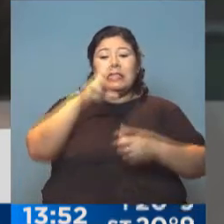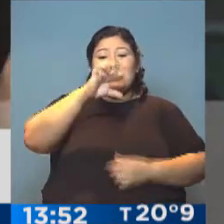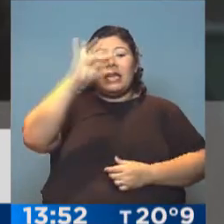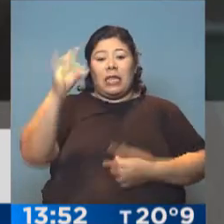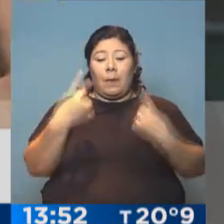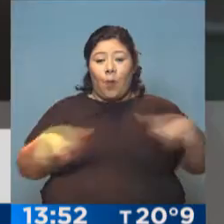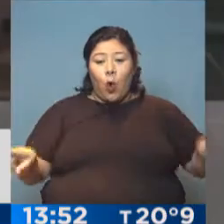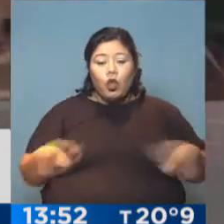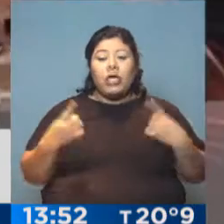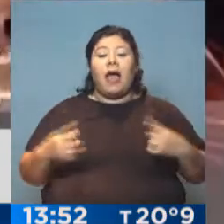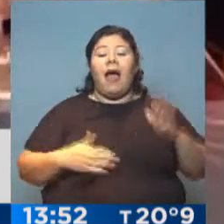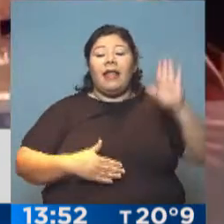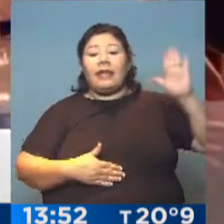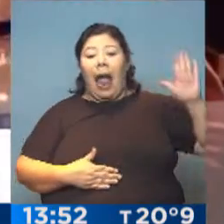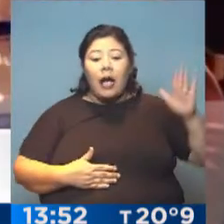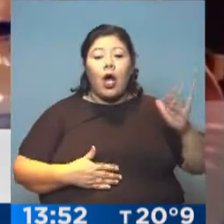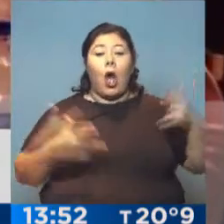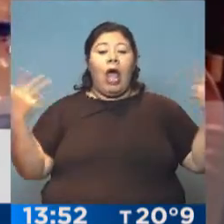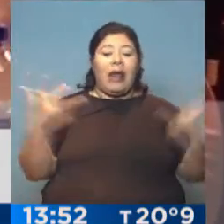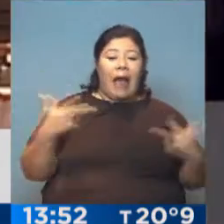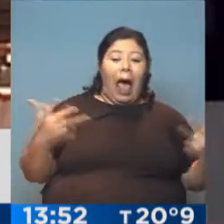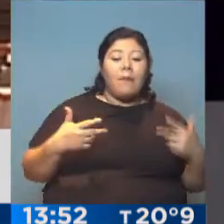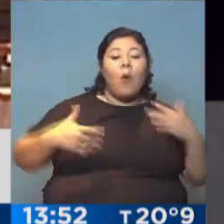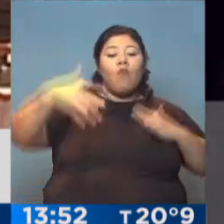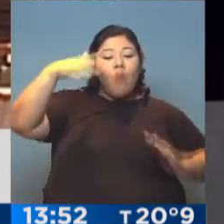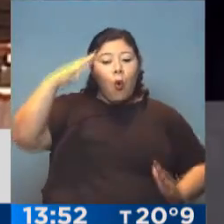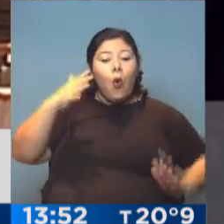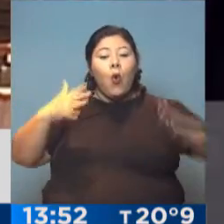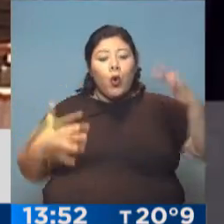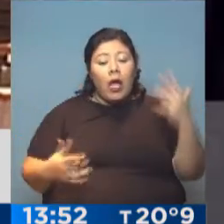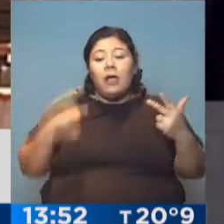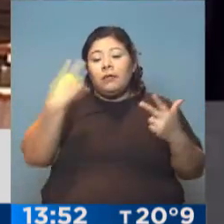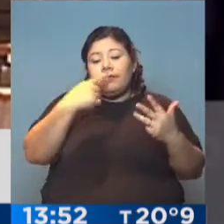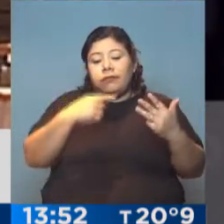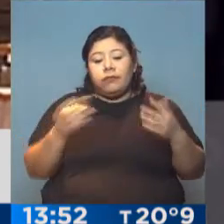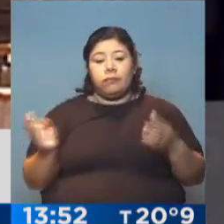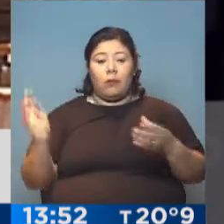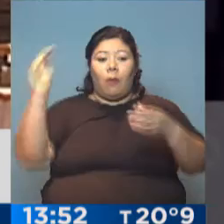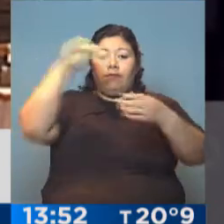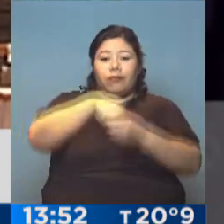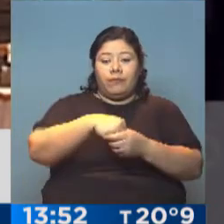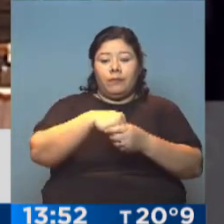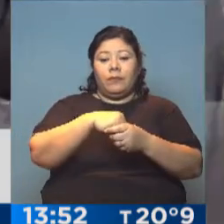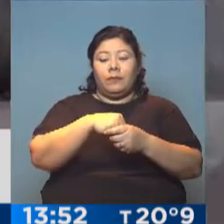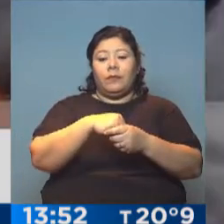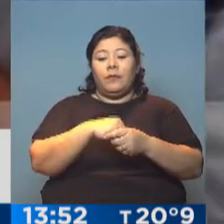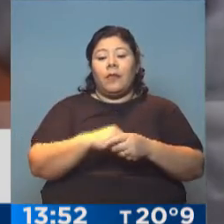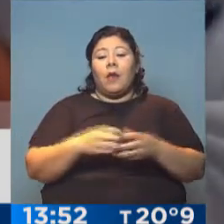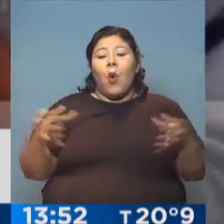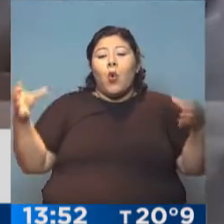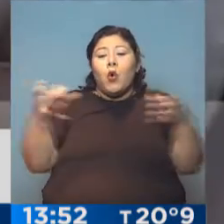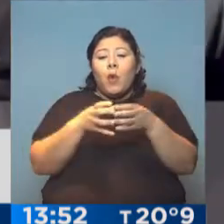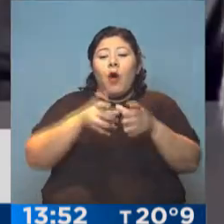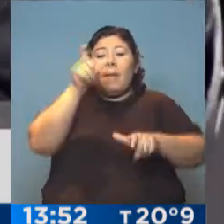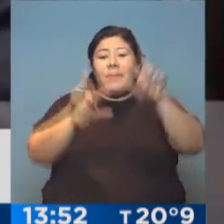tango, rap, murga y diversos cruces urbanos que venimos trabajando. La idea viene de parte del Quinteto,